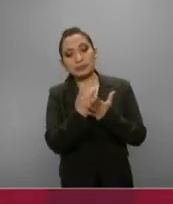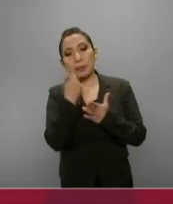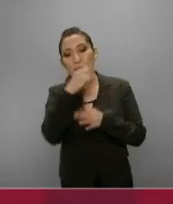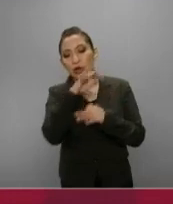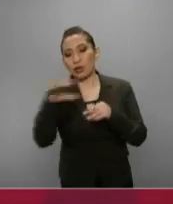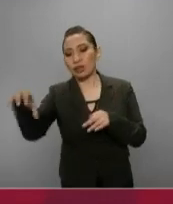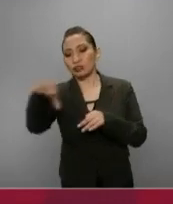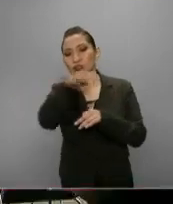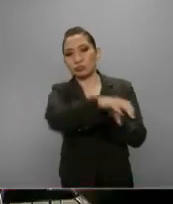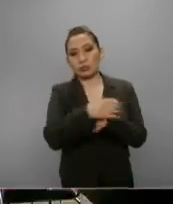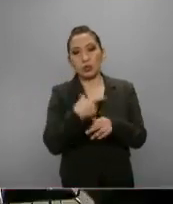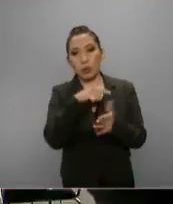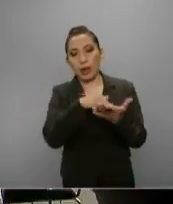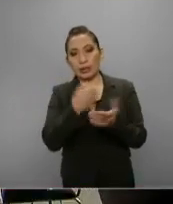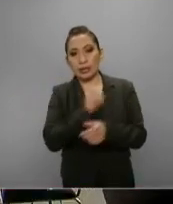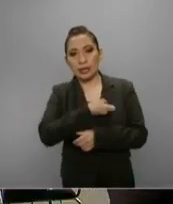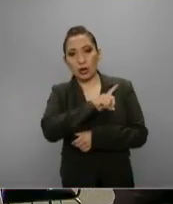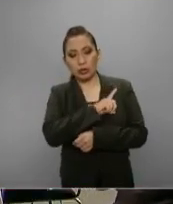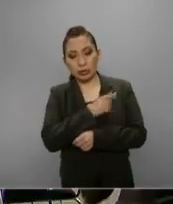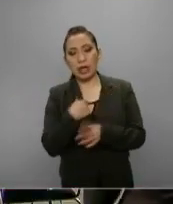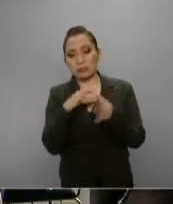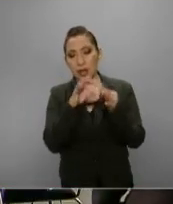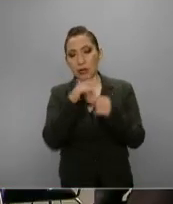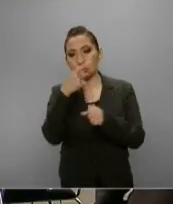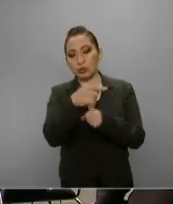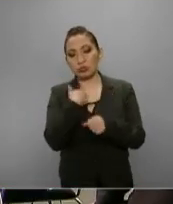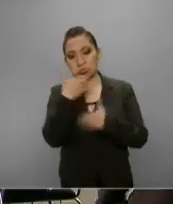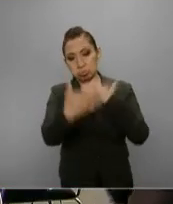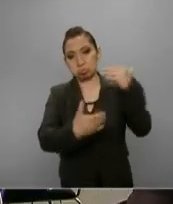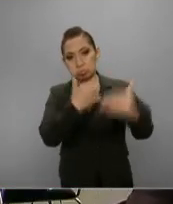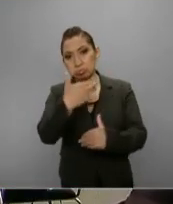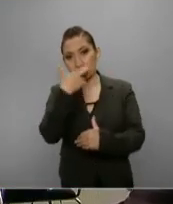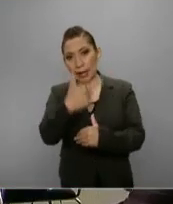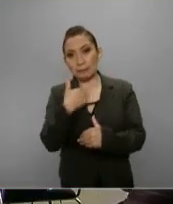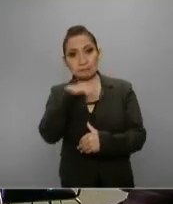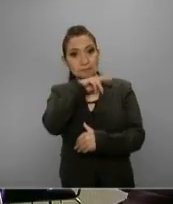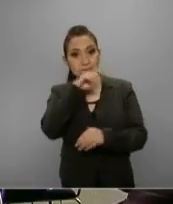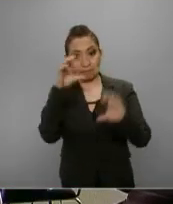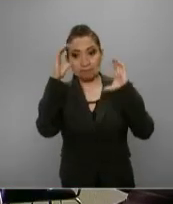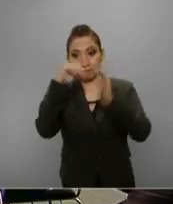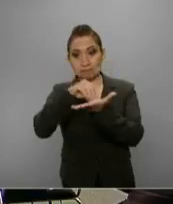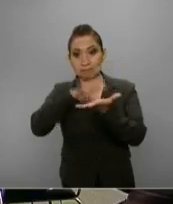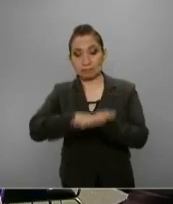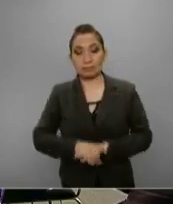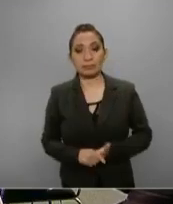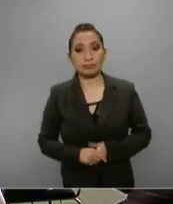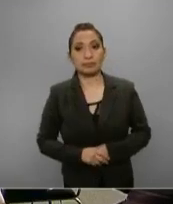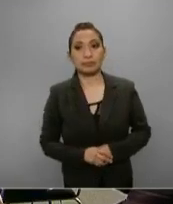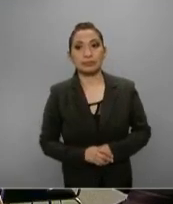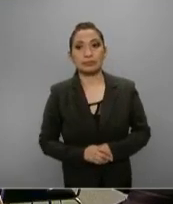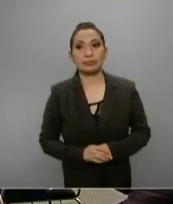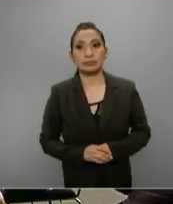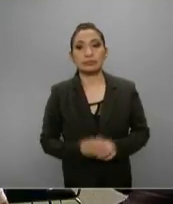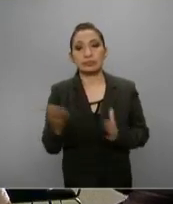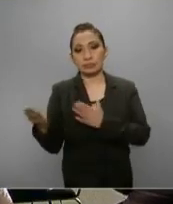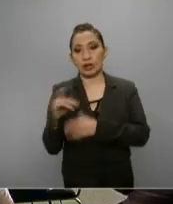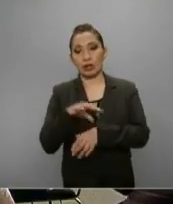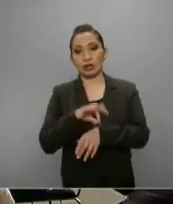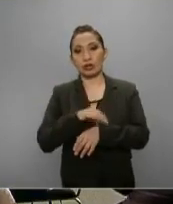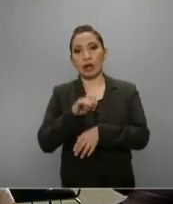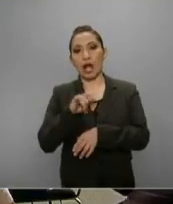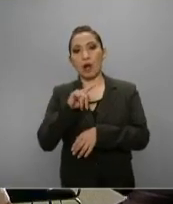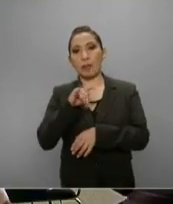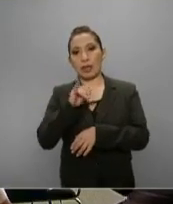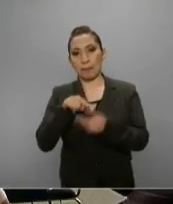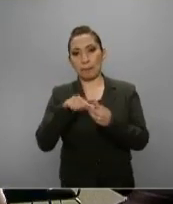en todas las unidades de salud. Y nos va a comentar precisamente sobre el progreso acelerado que ha habido al respecto. Le pido al doctor